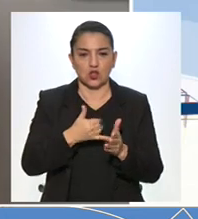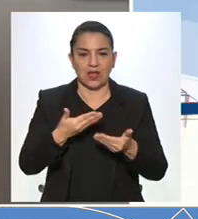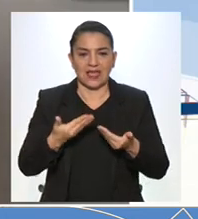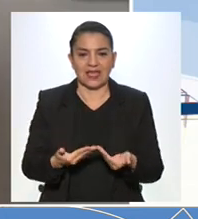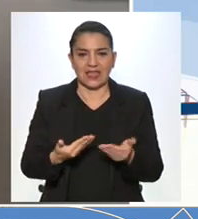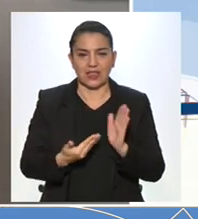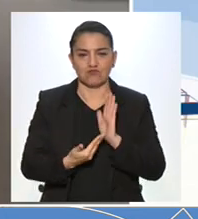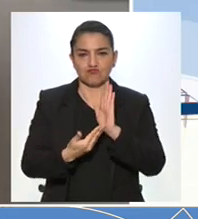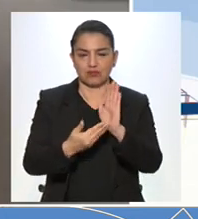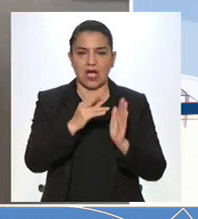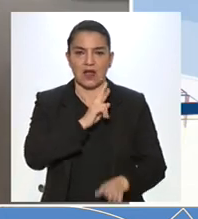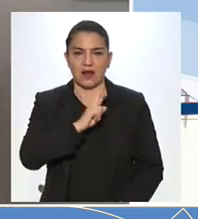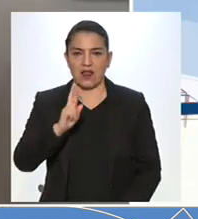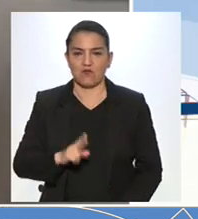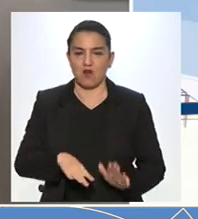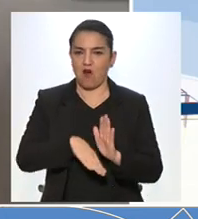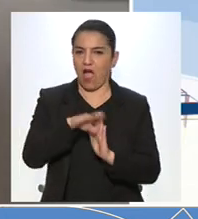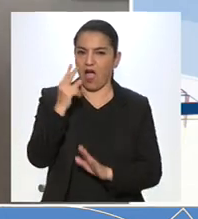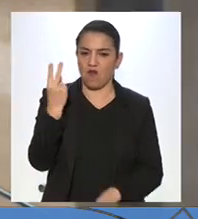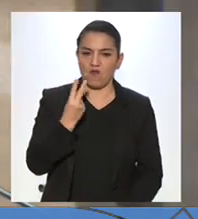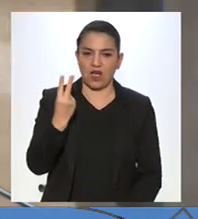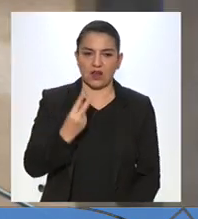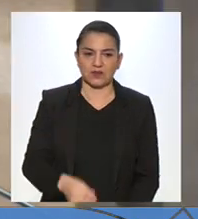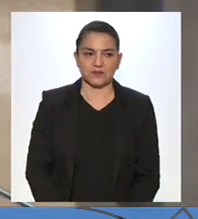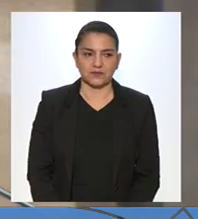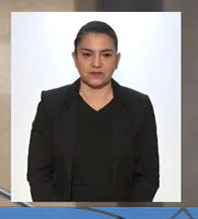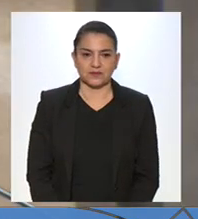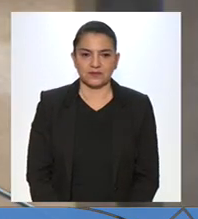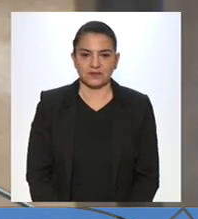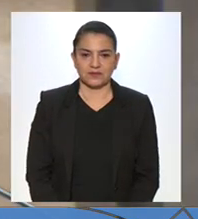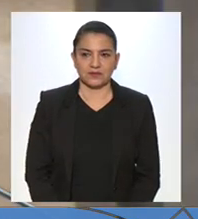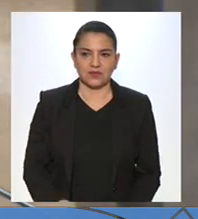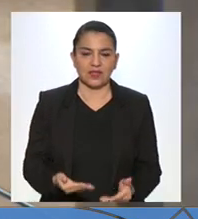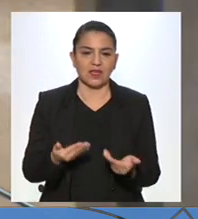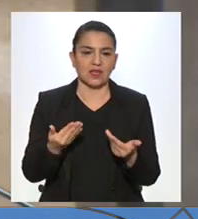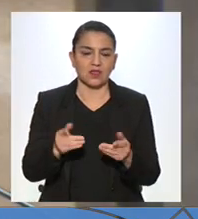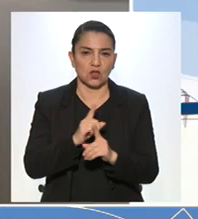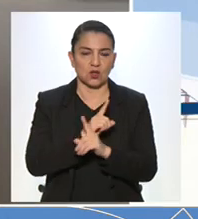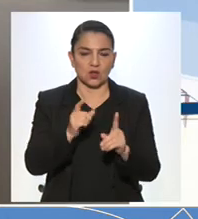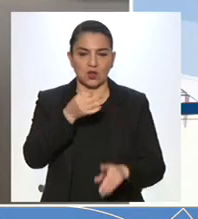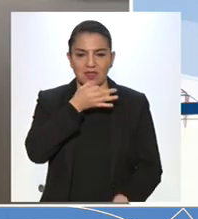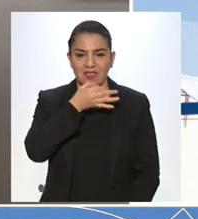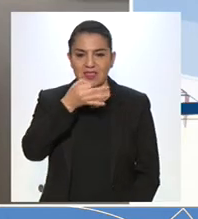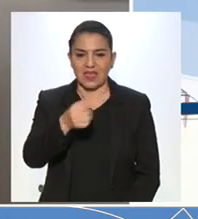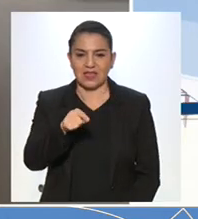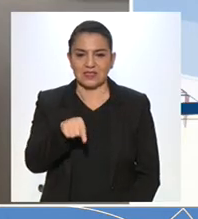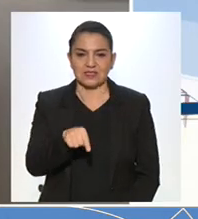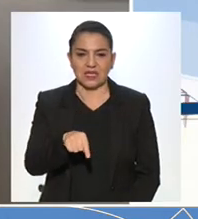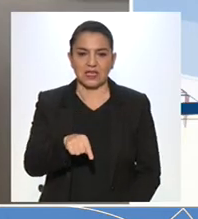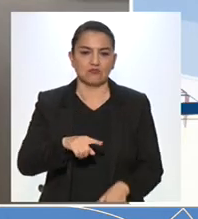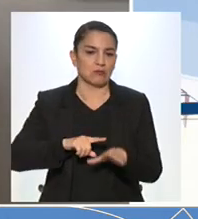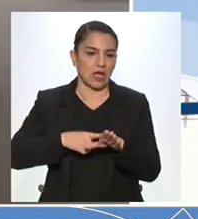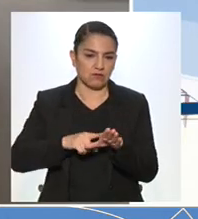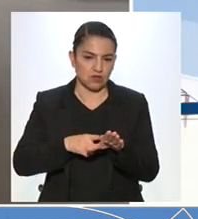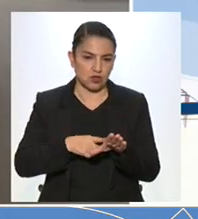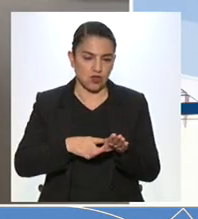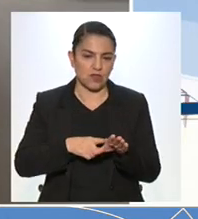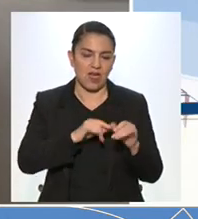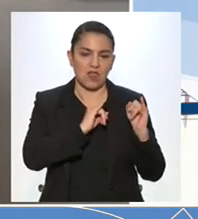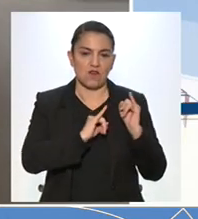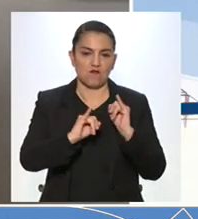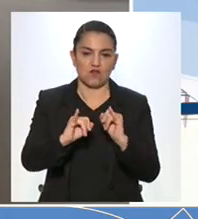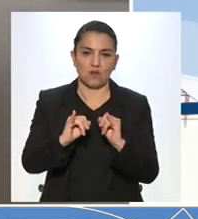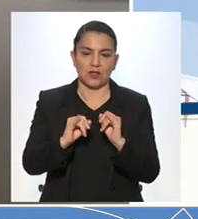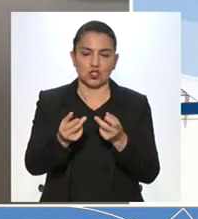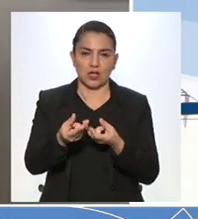ejercicio republicano del más alto valor. Y en esta oportunidad no voy a referirme en extenso a los planteamientos técnicos que realizó en materia económica el presidente